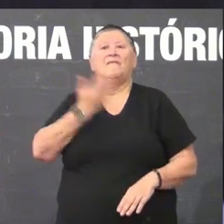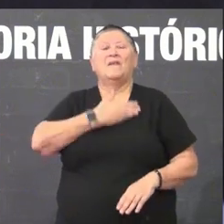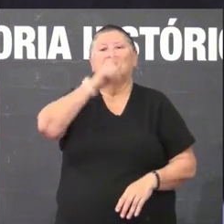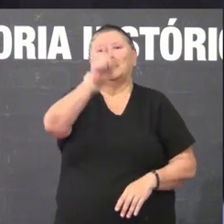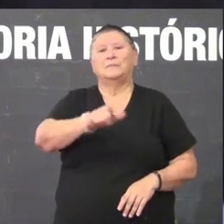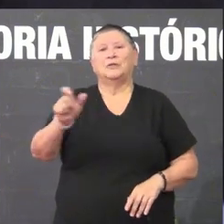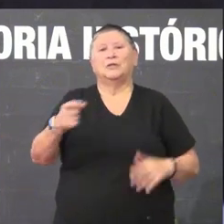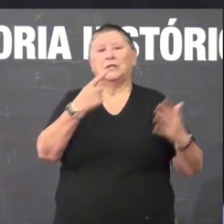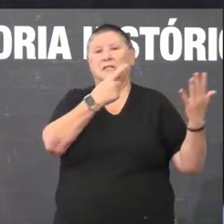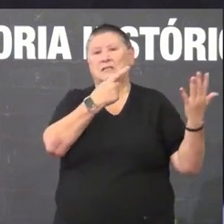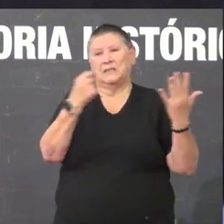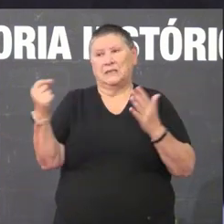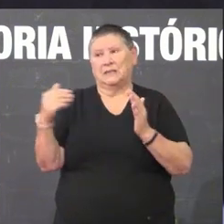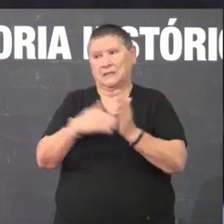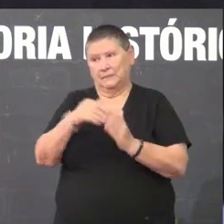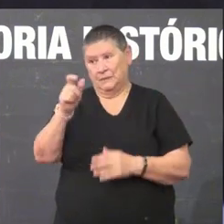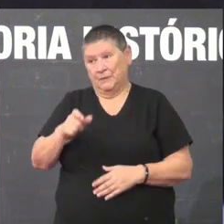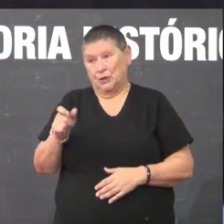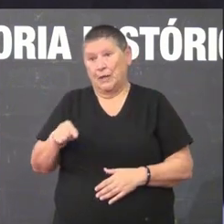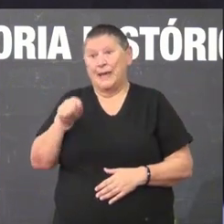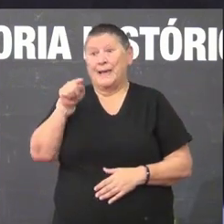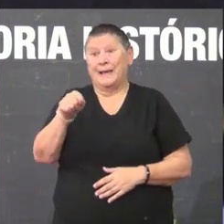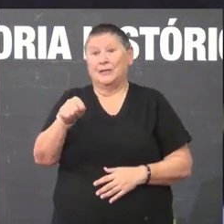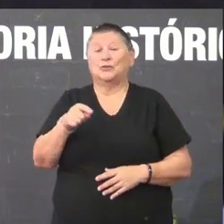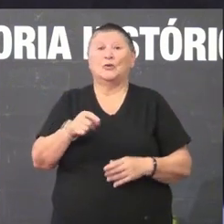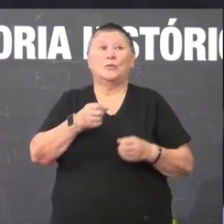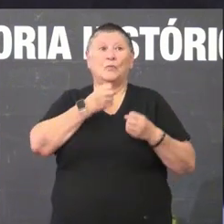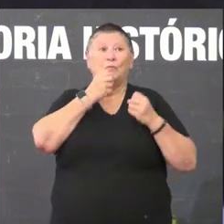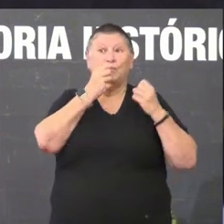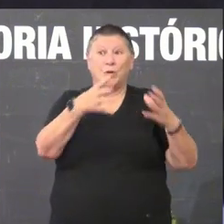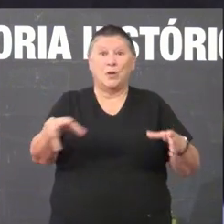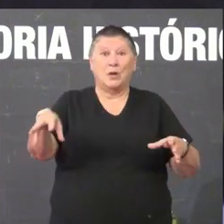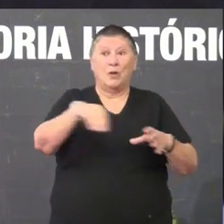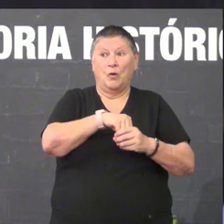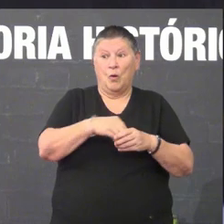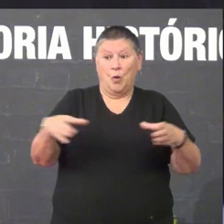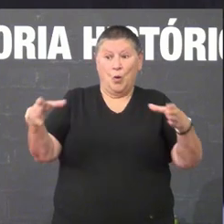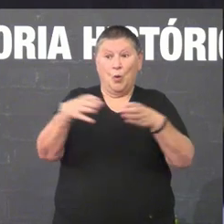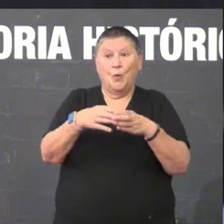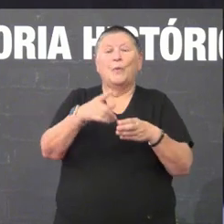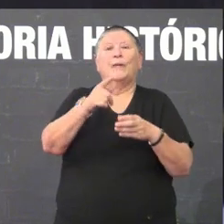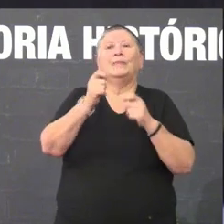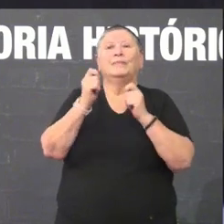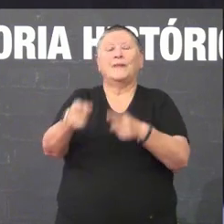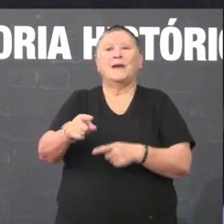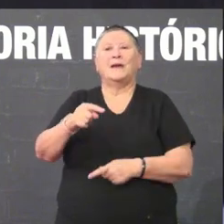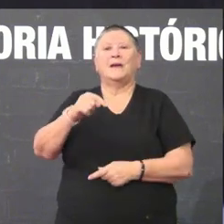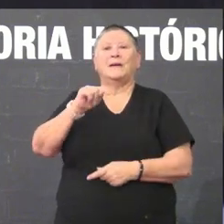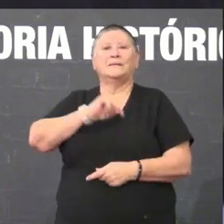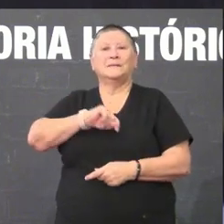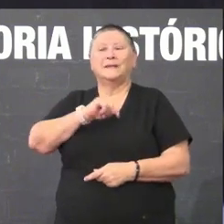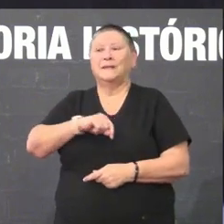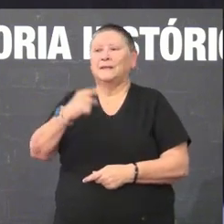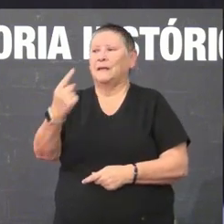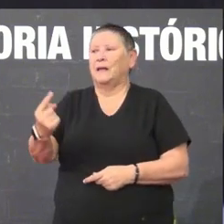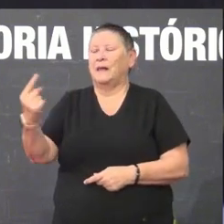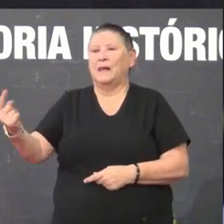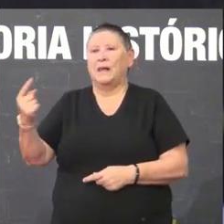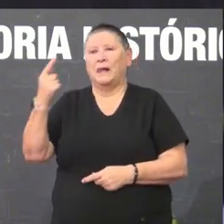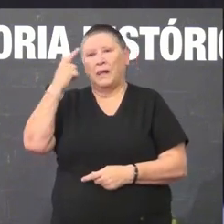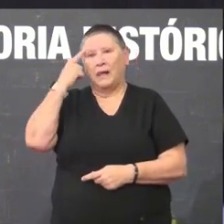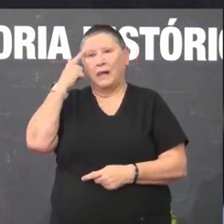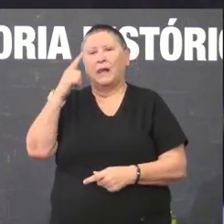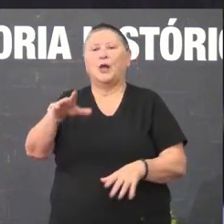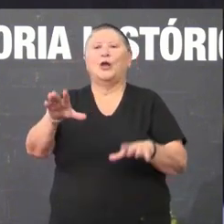lo tanto cuando surge un relato que da sentido vivencias individuales es cuando uno puede comprender